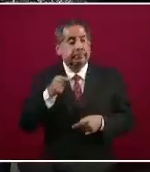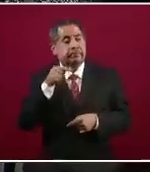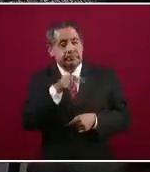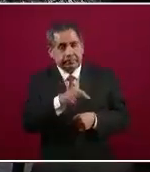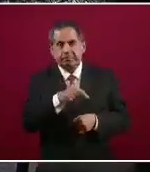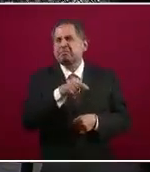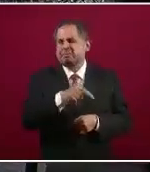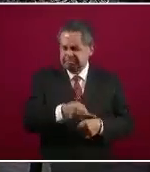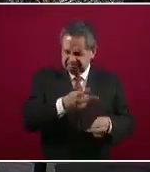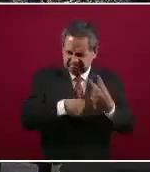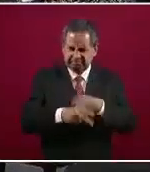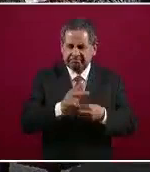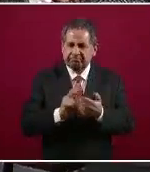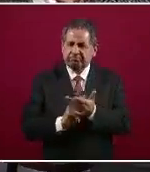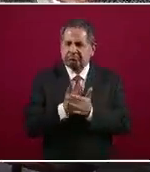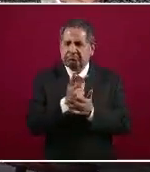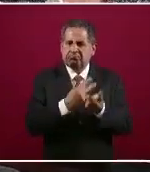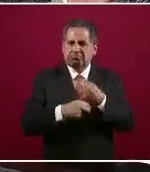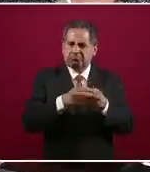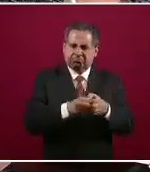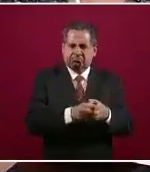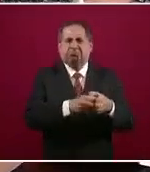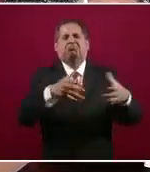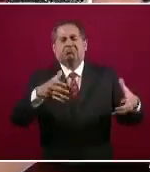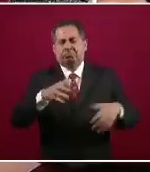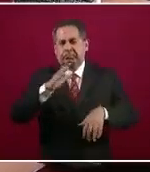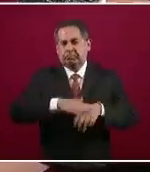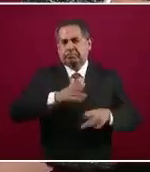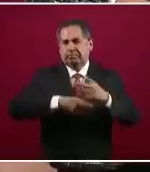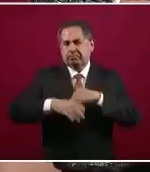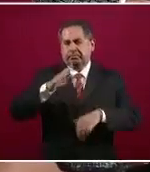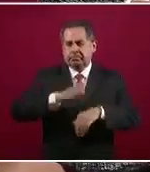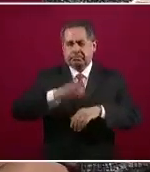producción y lo vamos a aprobar.